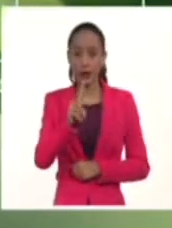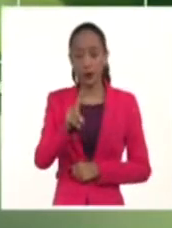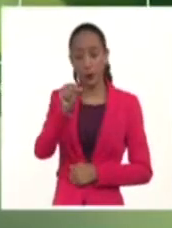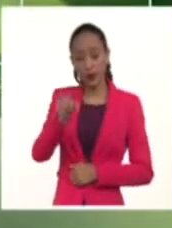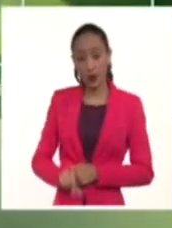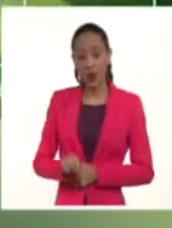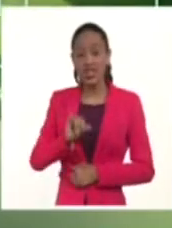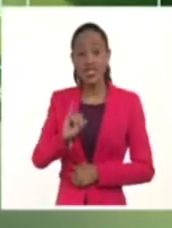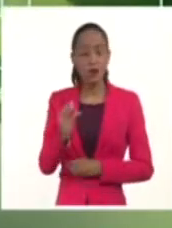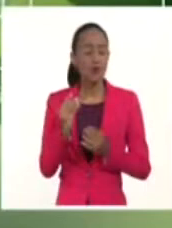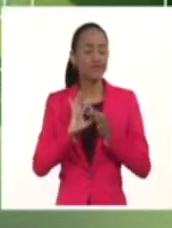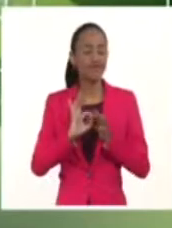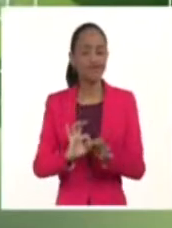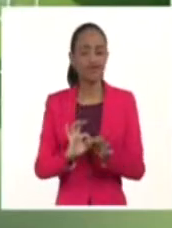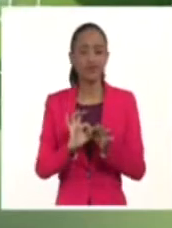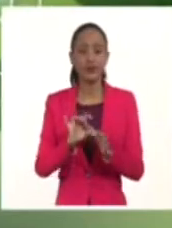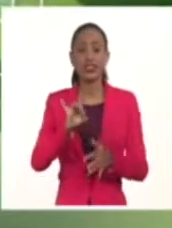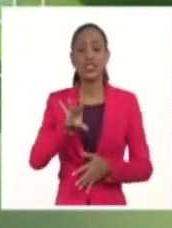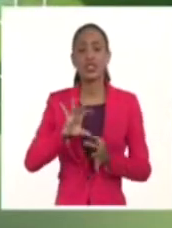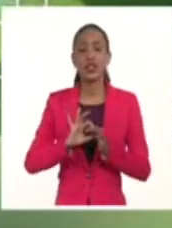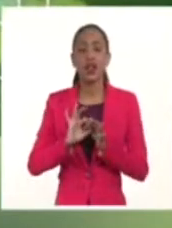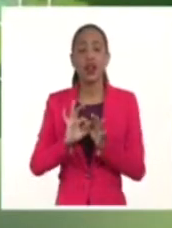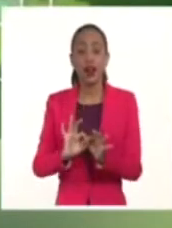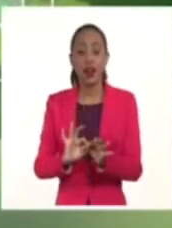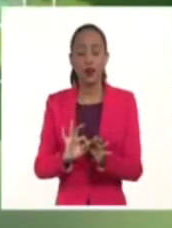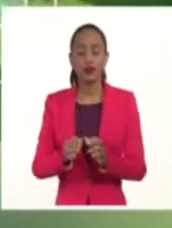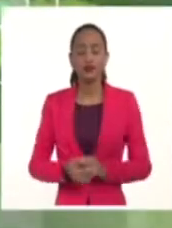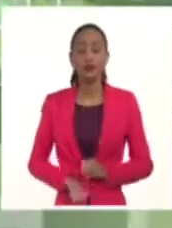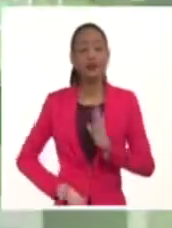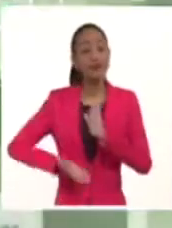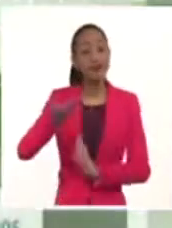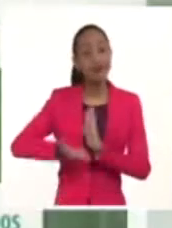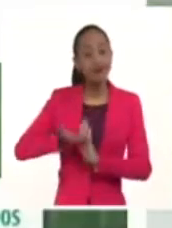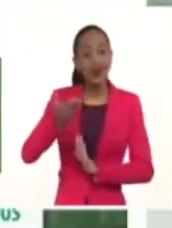6 en estado crítico y 15 graves. Se otorgaron